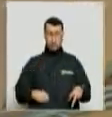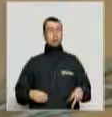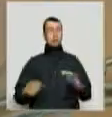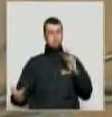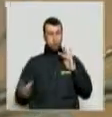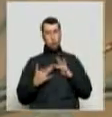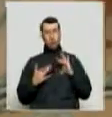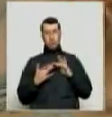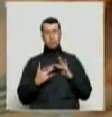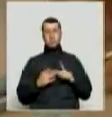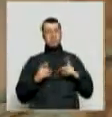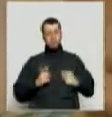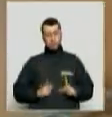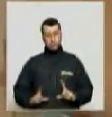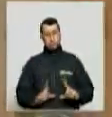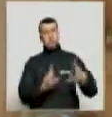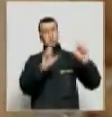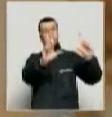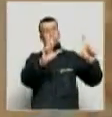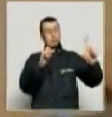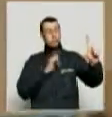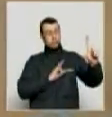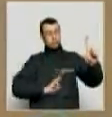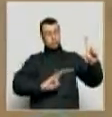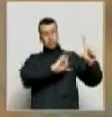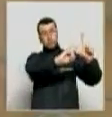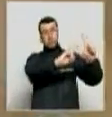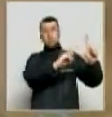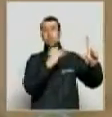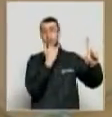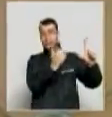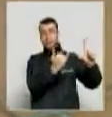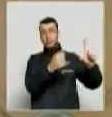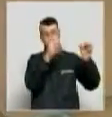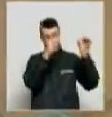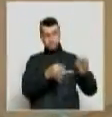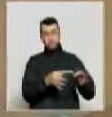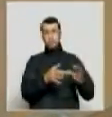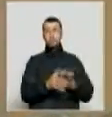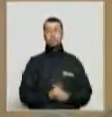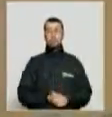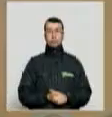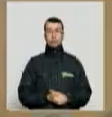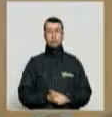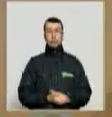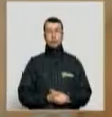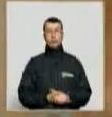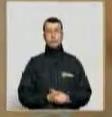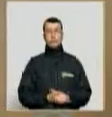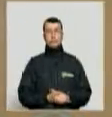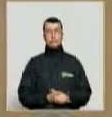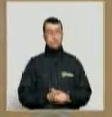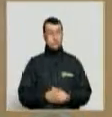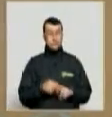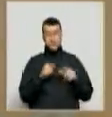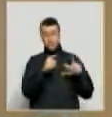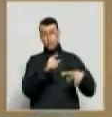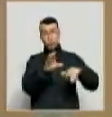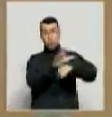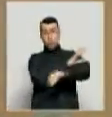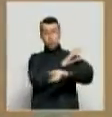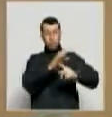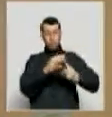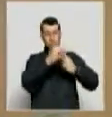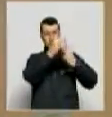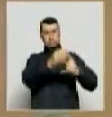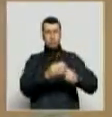del corazón, que son los cables de conducción, y esos cables van directo hacia el equipo, que es un computador especializado y